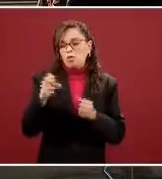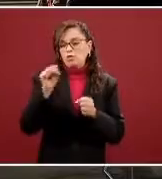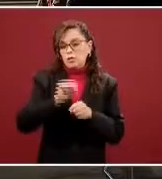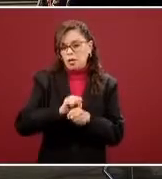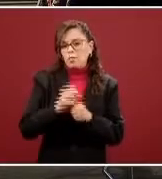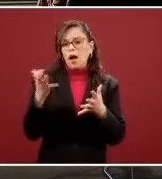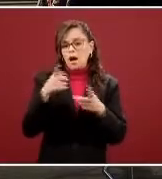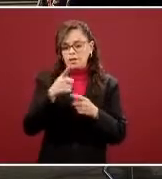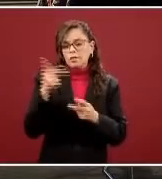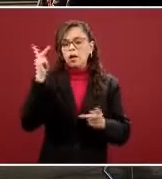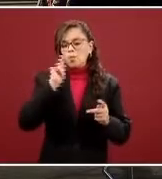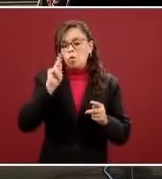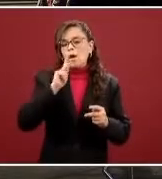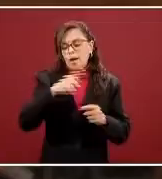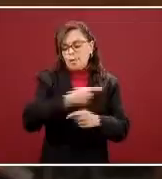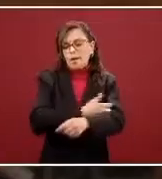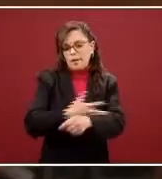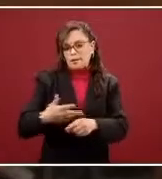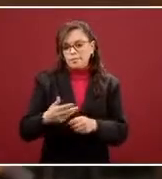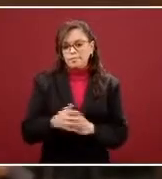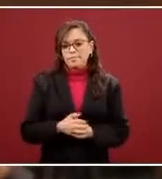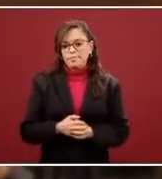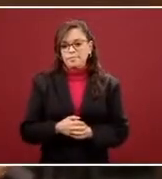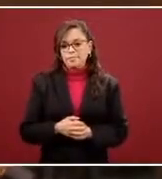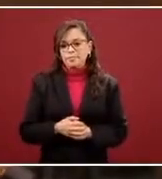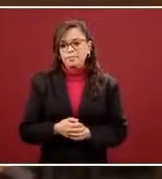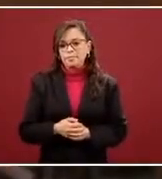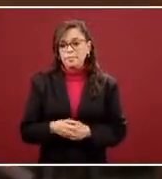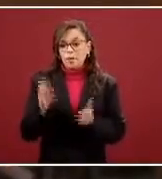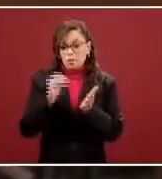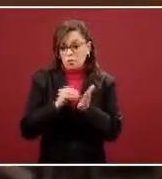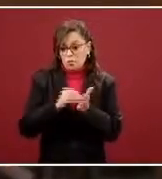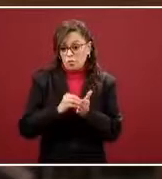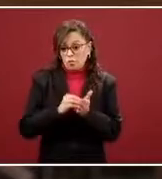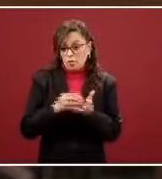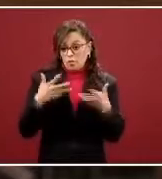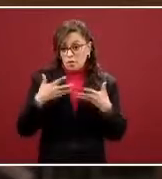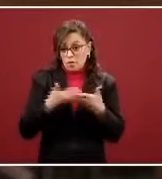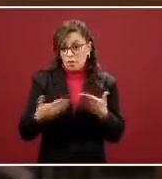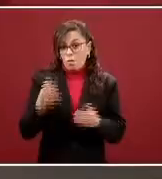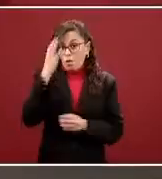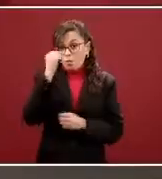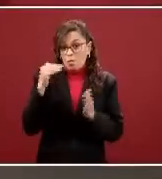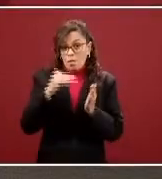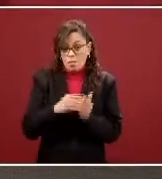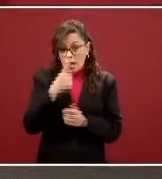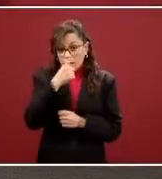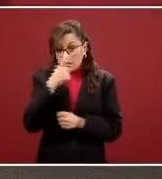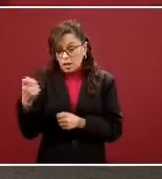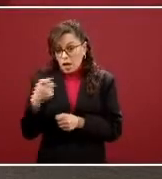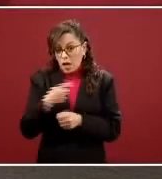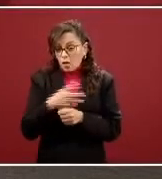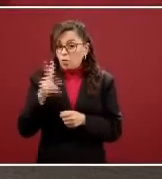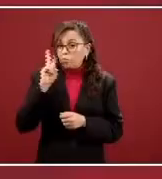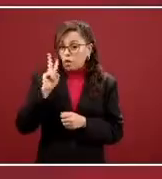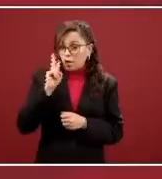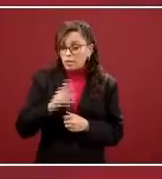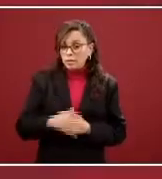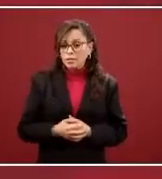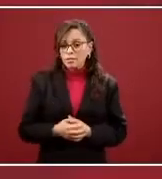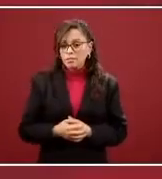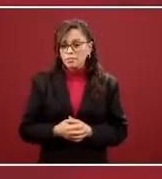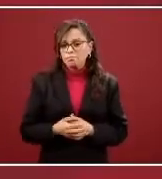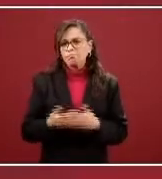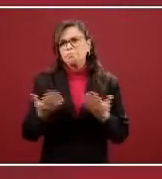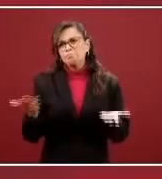actividad. Entonces, todavía tienen 9,100 pruebas. Digamos que entre las pruebas que en su momento se